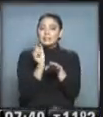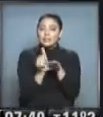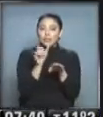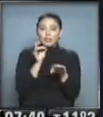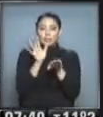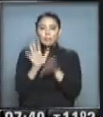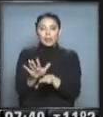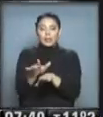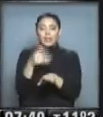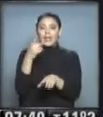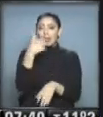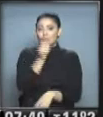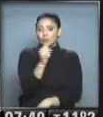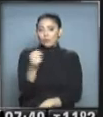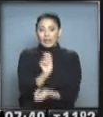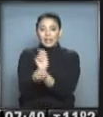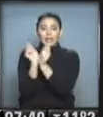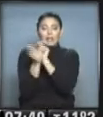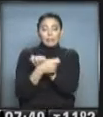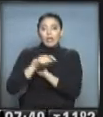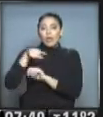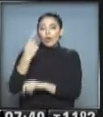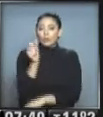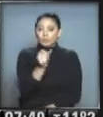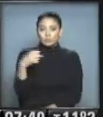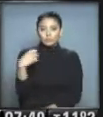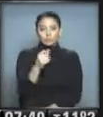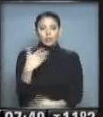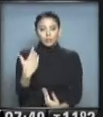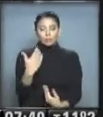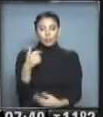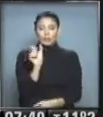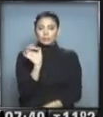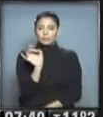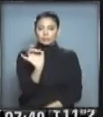y haber relevado al conductor y poner un conductor que esté en condiciones de conducir un tren.